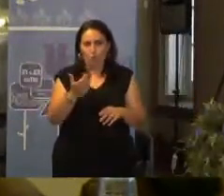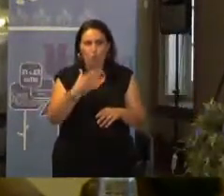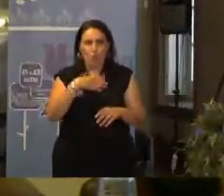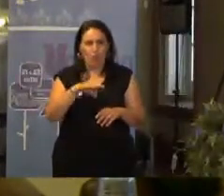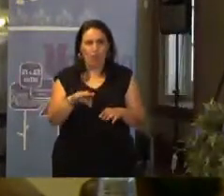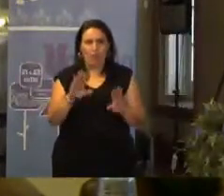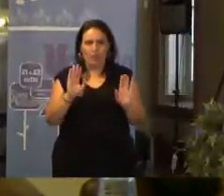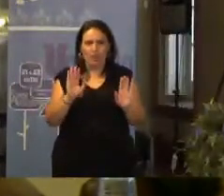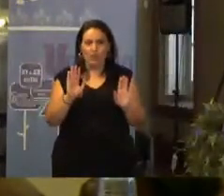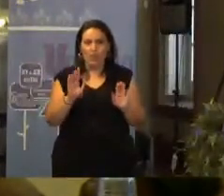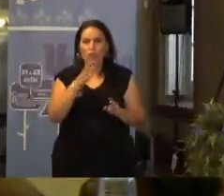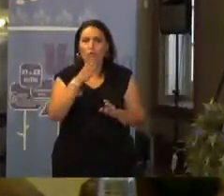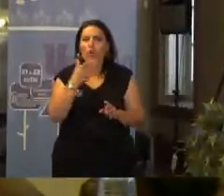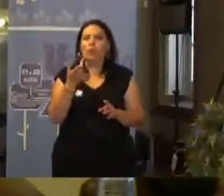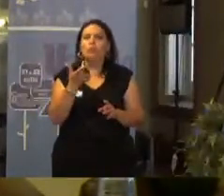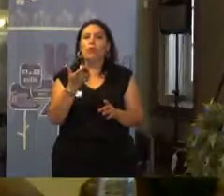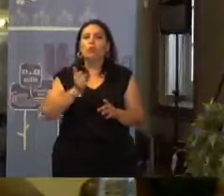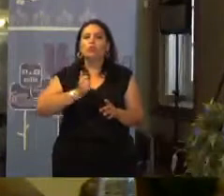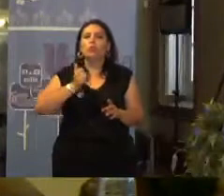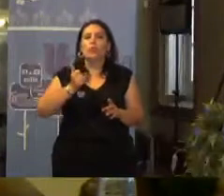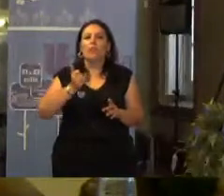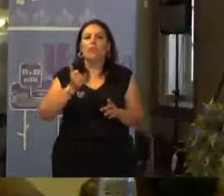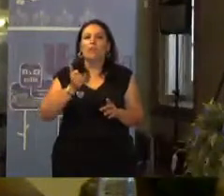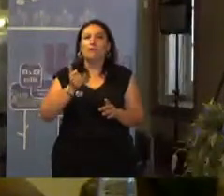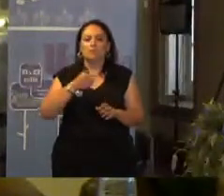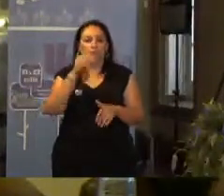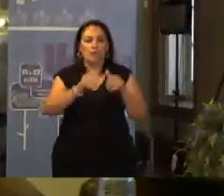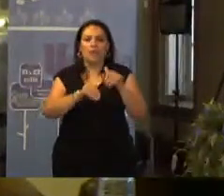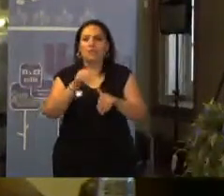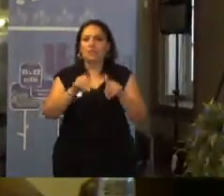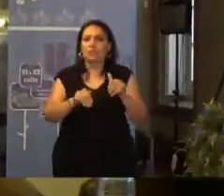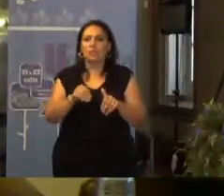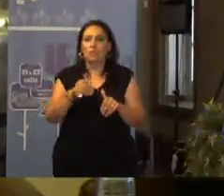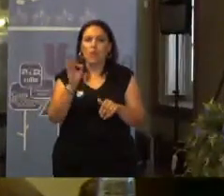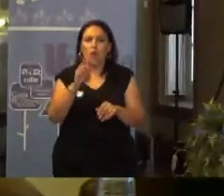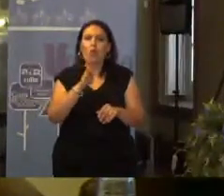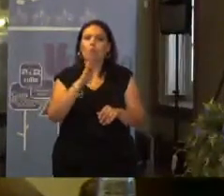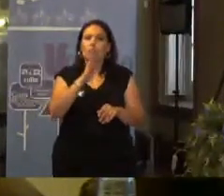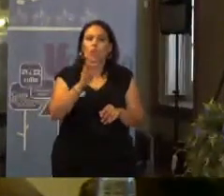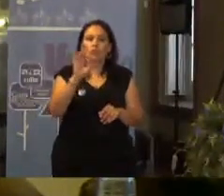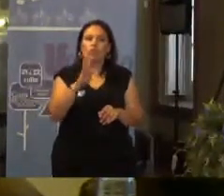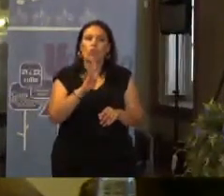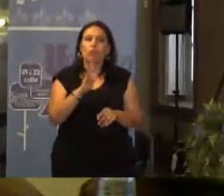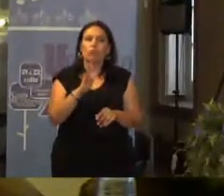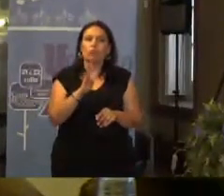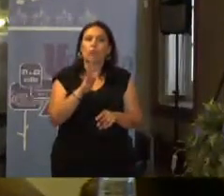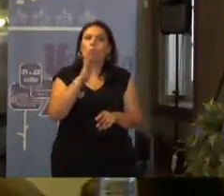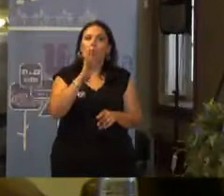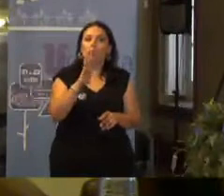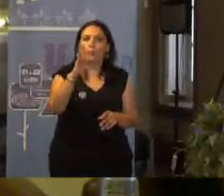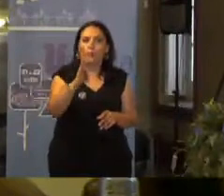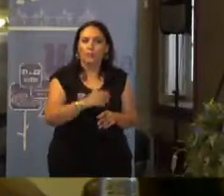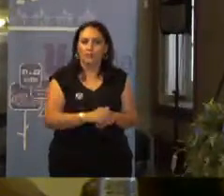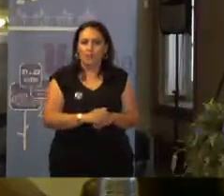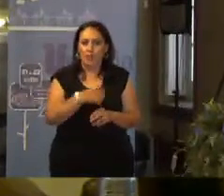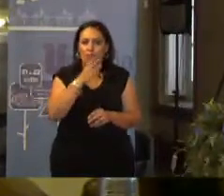tivera a posibilidade de ter unha legislatura ou non digamos dúas máis. A este país non o conocía nin súa nai, como